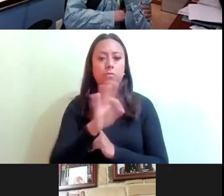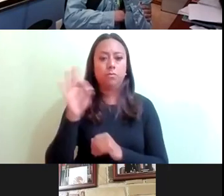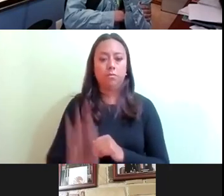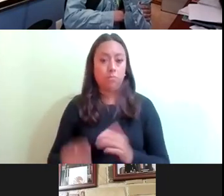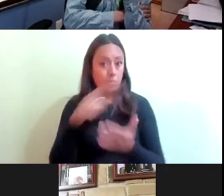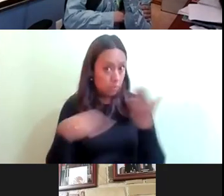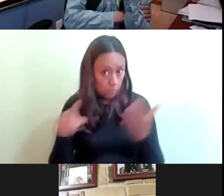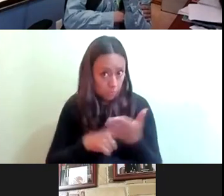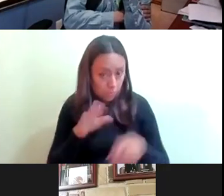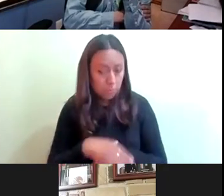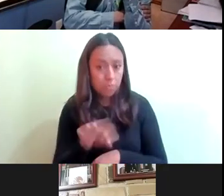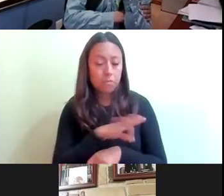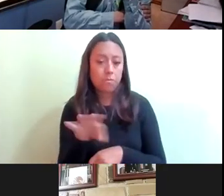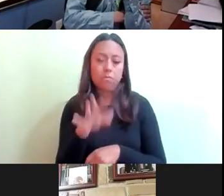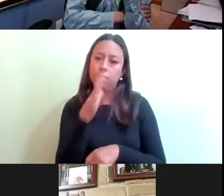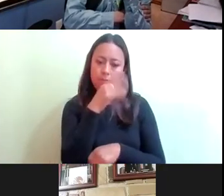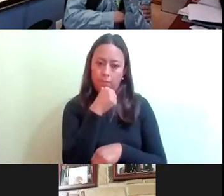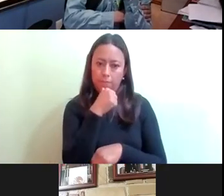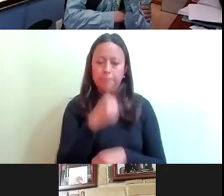más que el otro